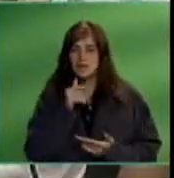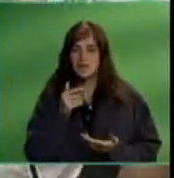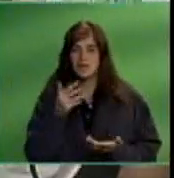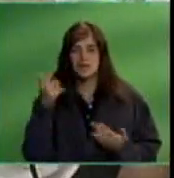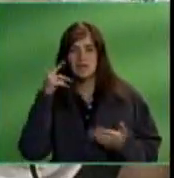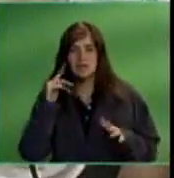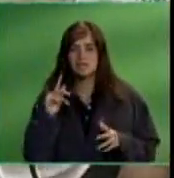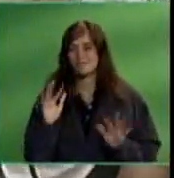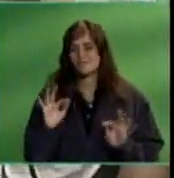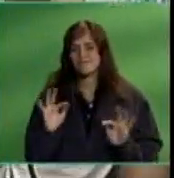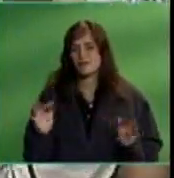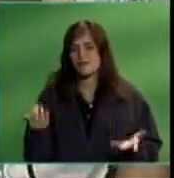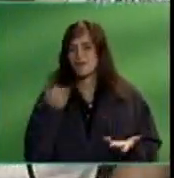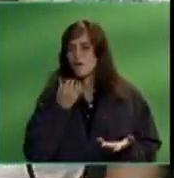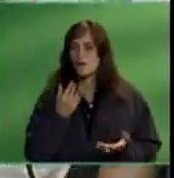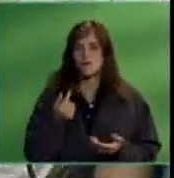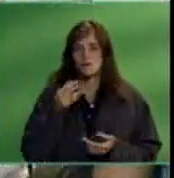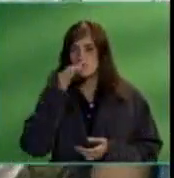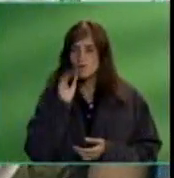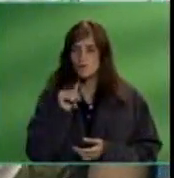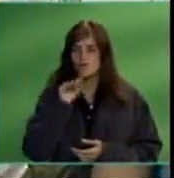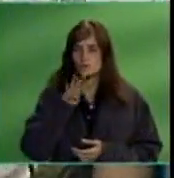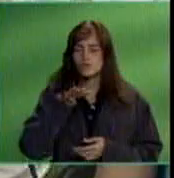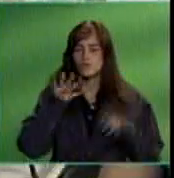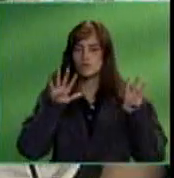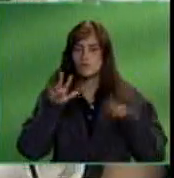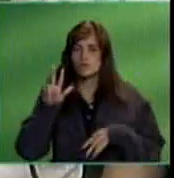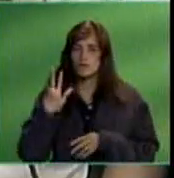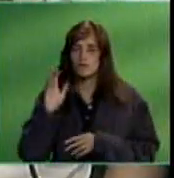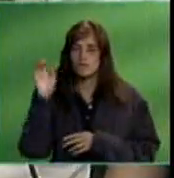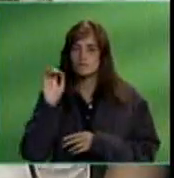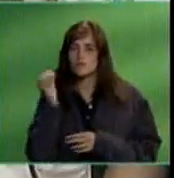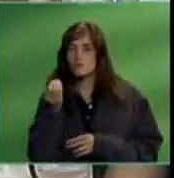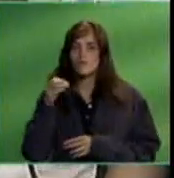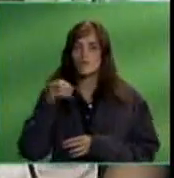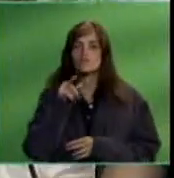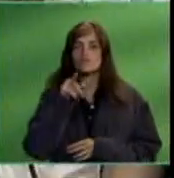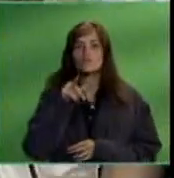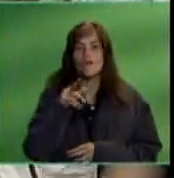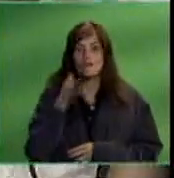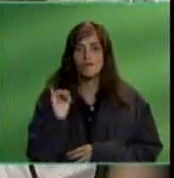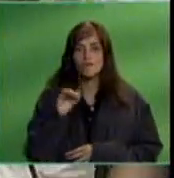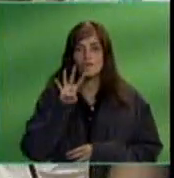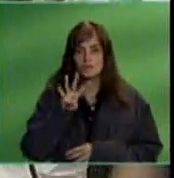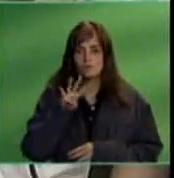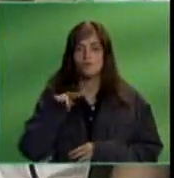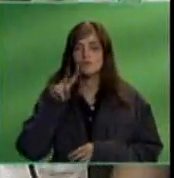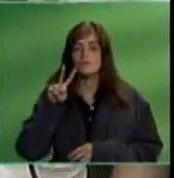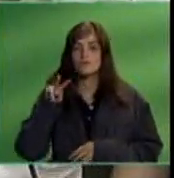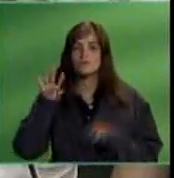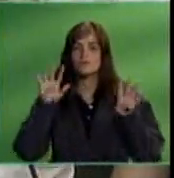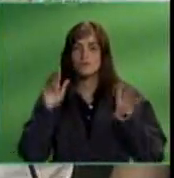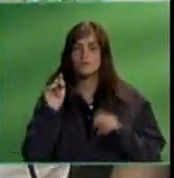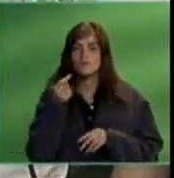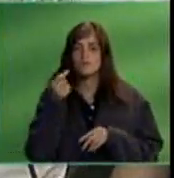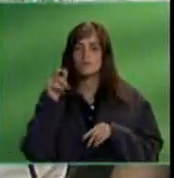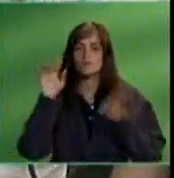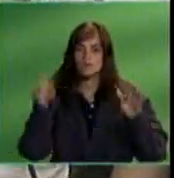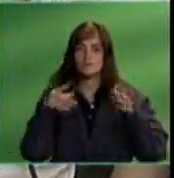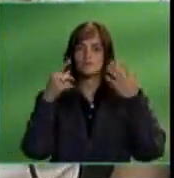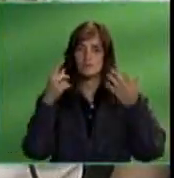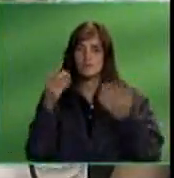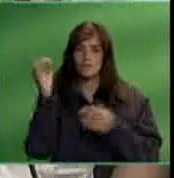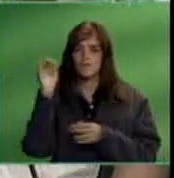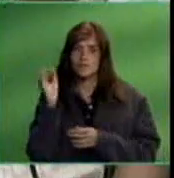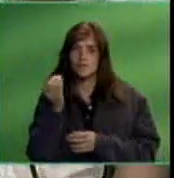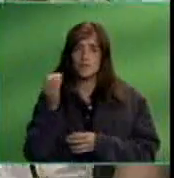mismo centro electoral donde Nicolás sacó 400 % votos más usted sacó 4291 por